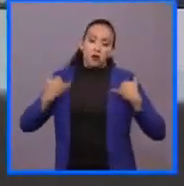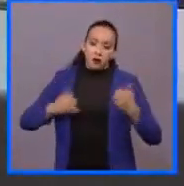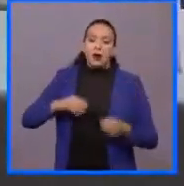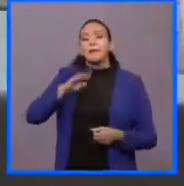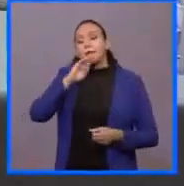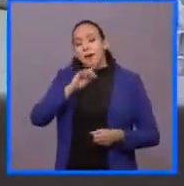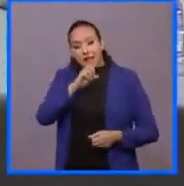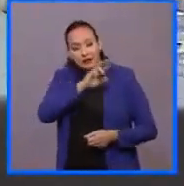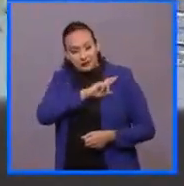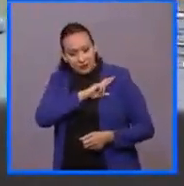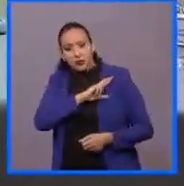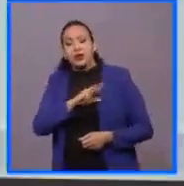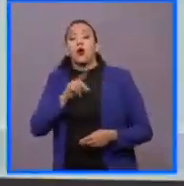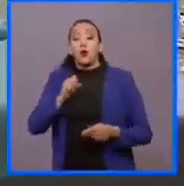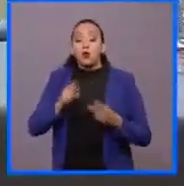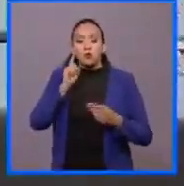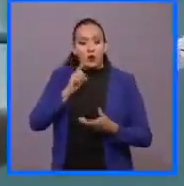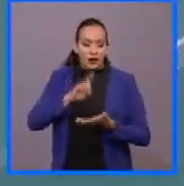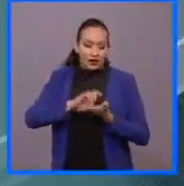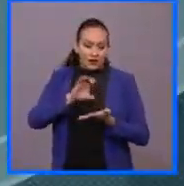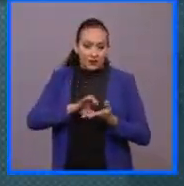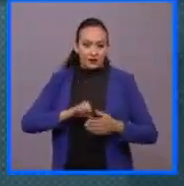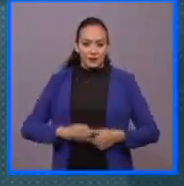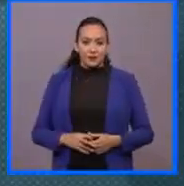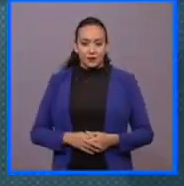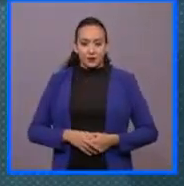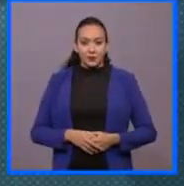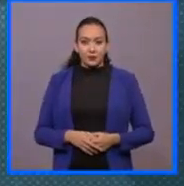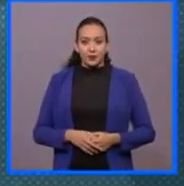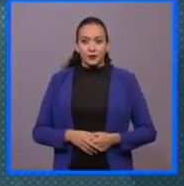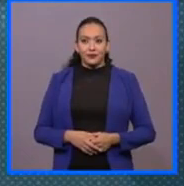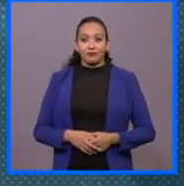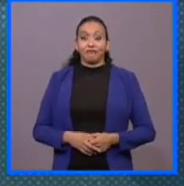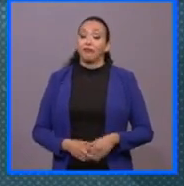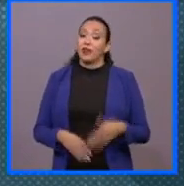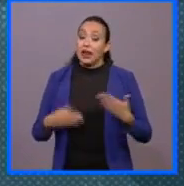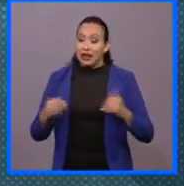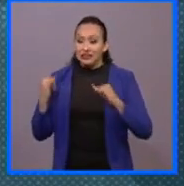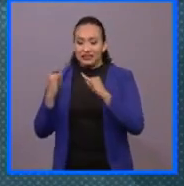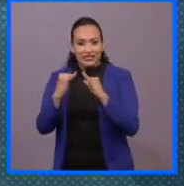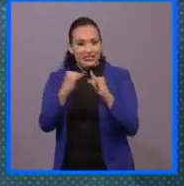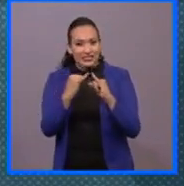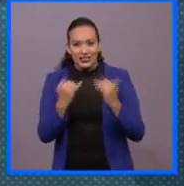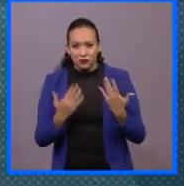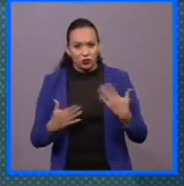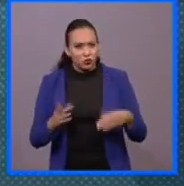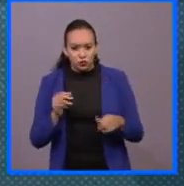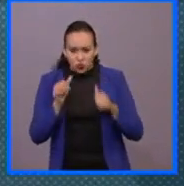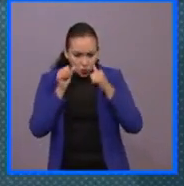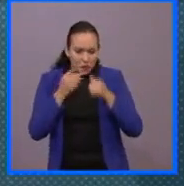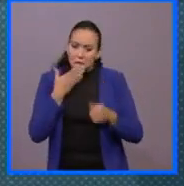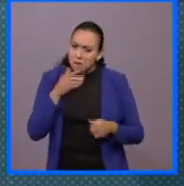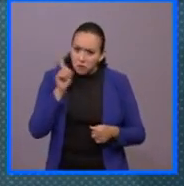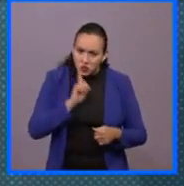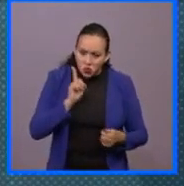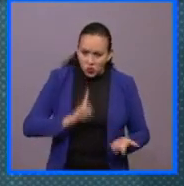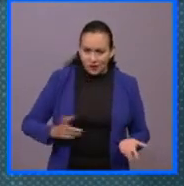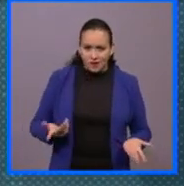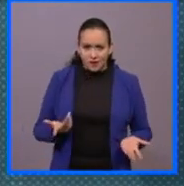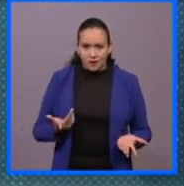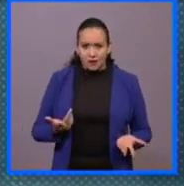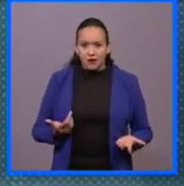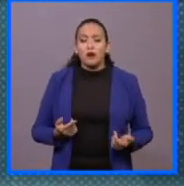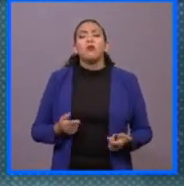o mujeres con alguna discapacidad. El desafío institucional de la violencia obstétrica son las